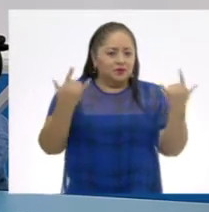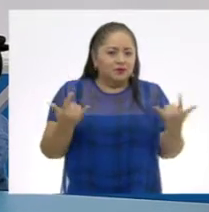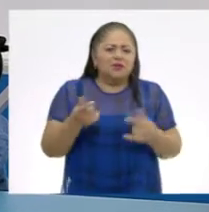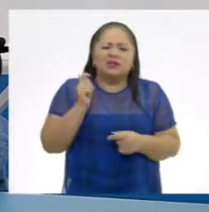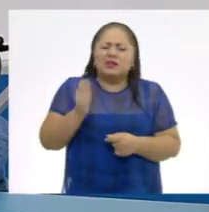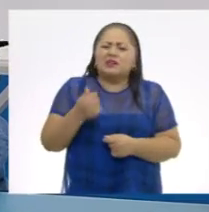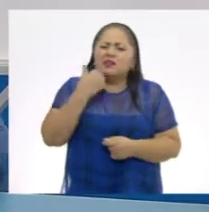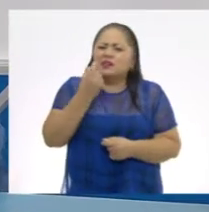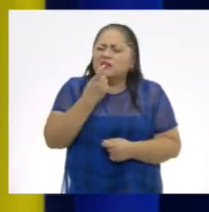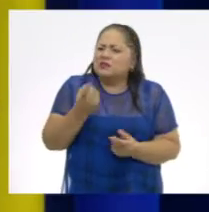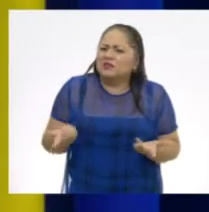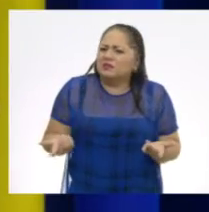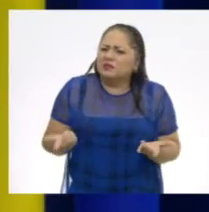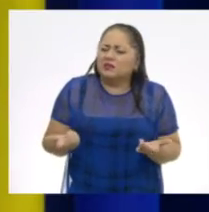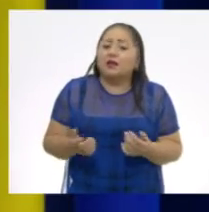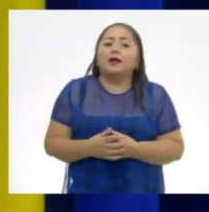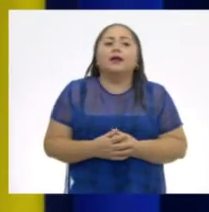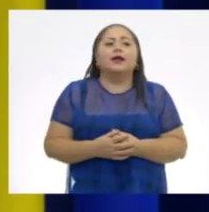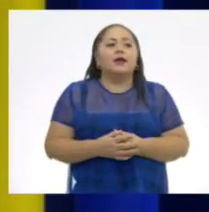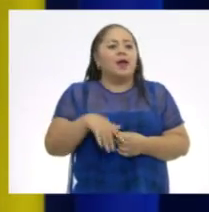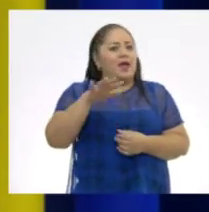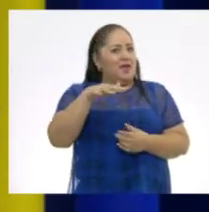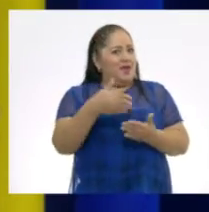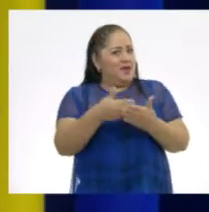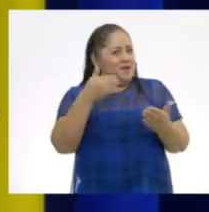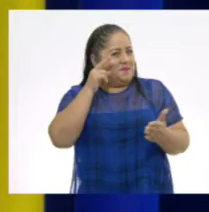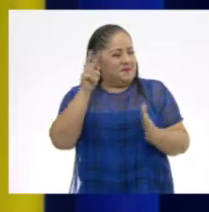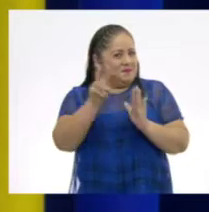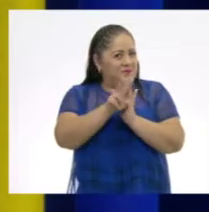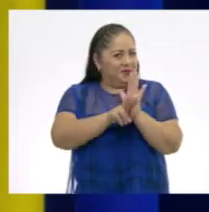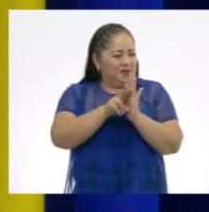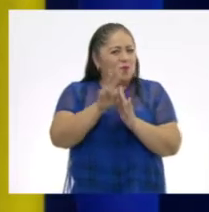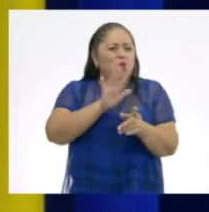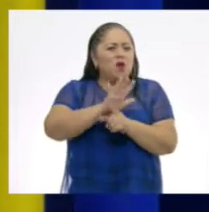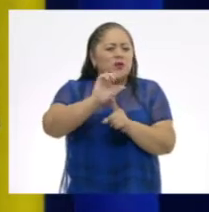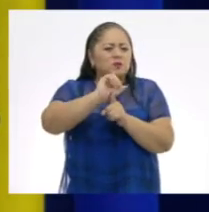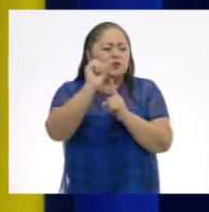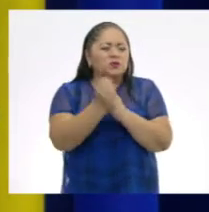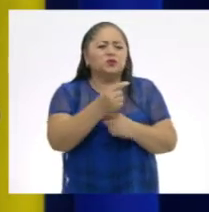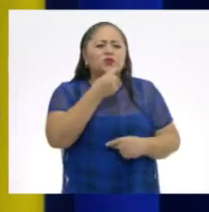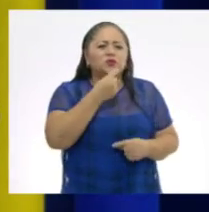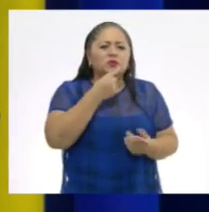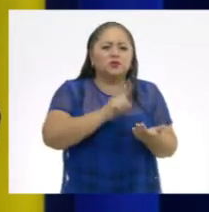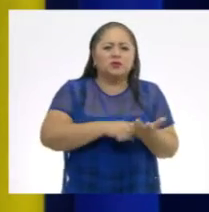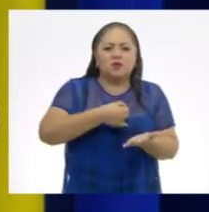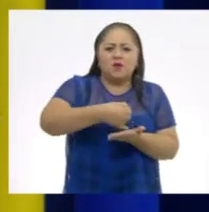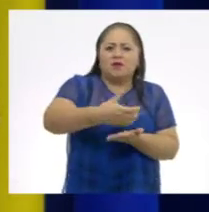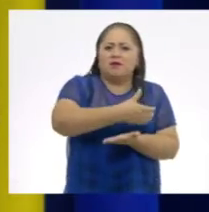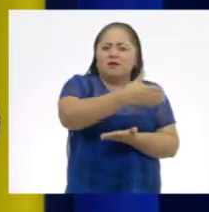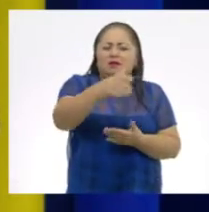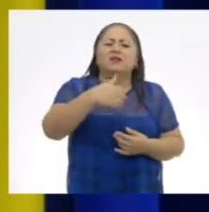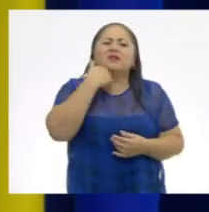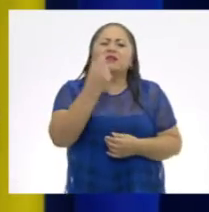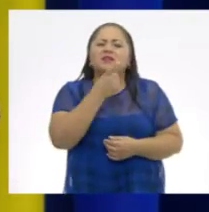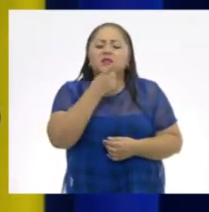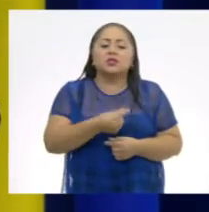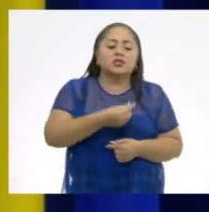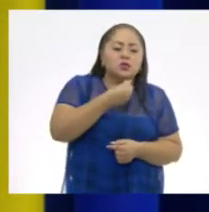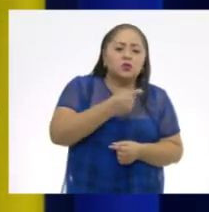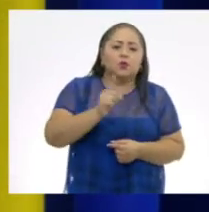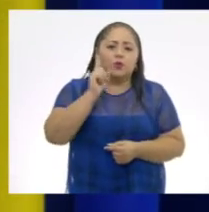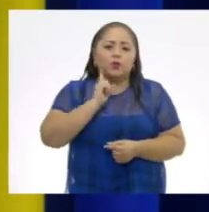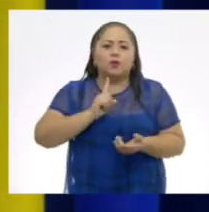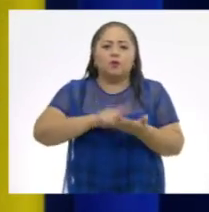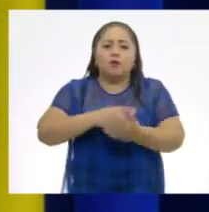¿Qué significa esto, maestra? Acabamos de ver en el video la situación de los niños jornaleros migrantes, es decir, niñas y